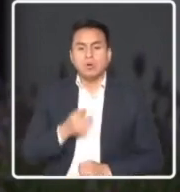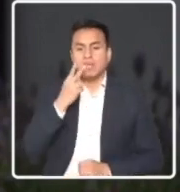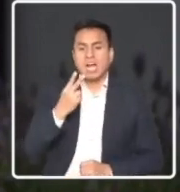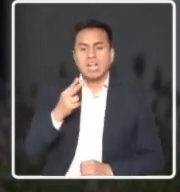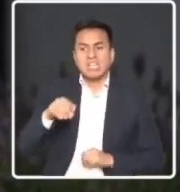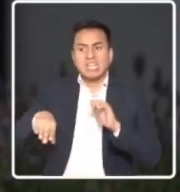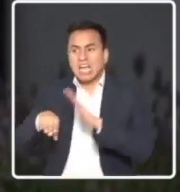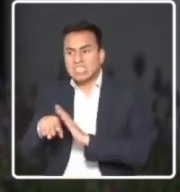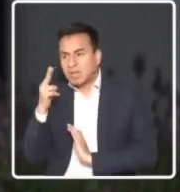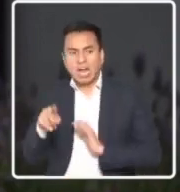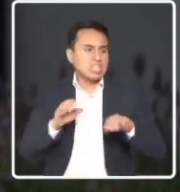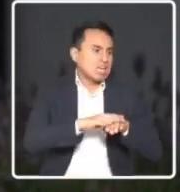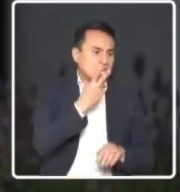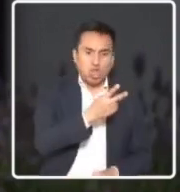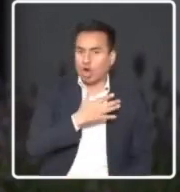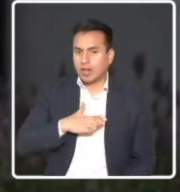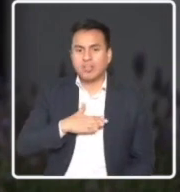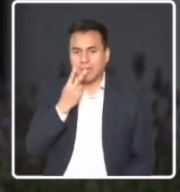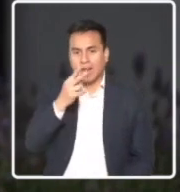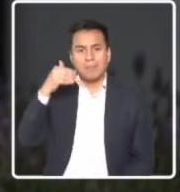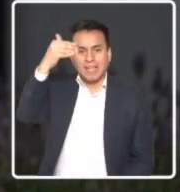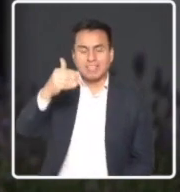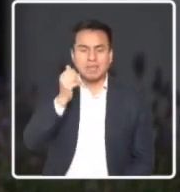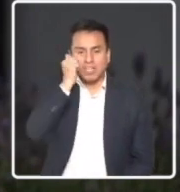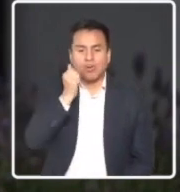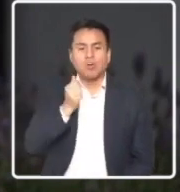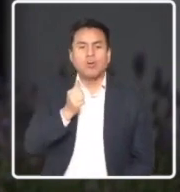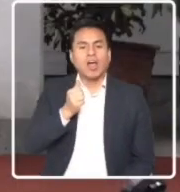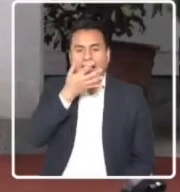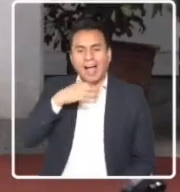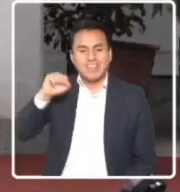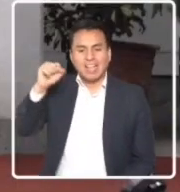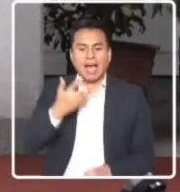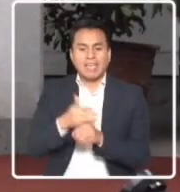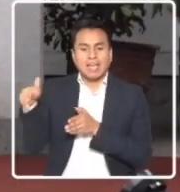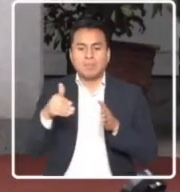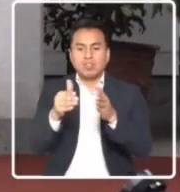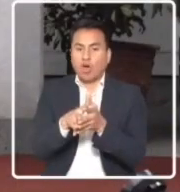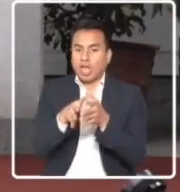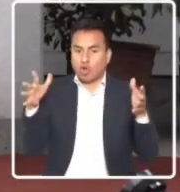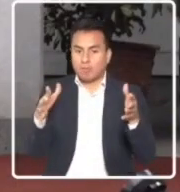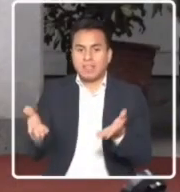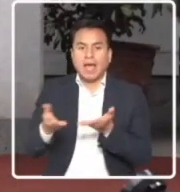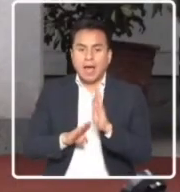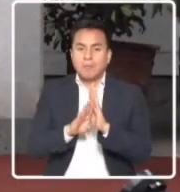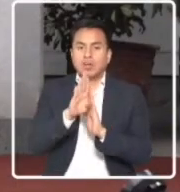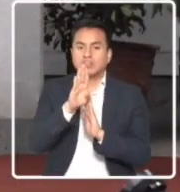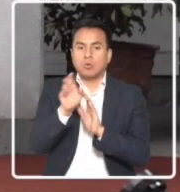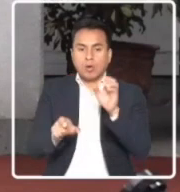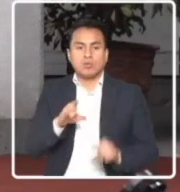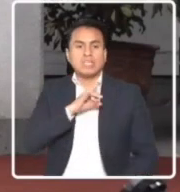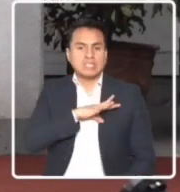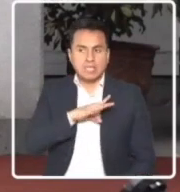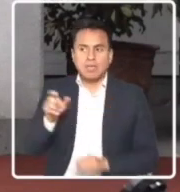ni a la derecha, no quiero mirar a la izquierda, quiero mirar para adelante, mi querido Gabriel. Hay un camino enorme que va a traer progreso para el pueblo